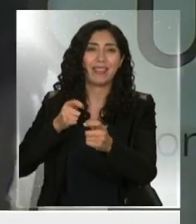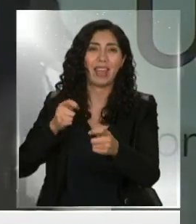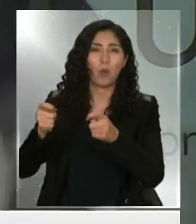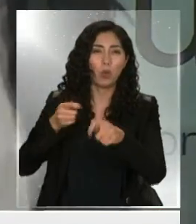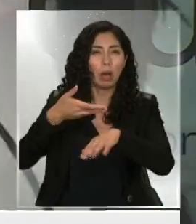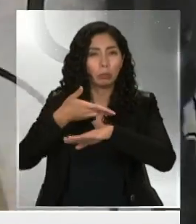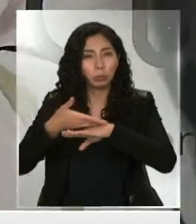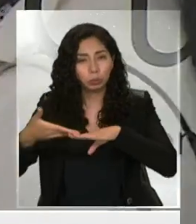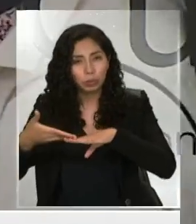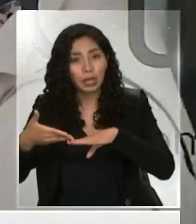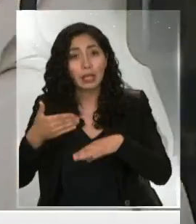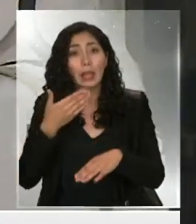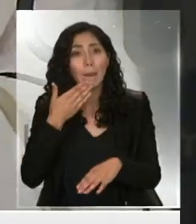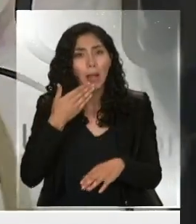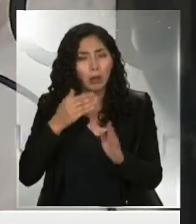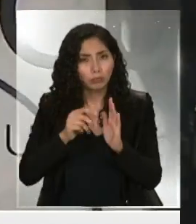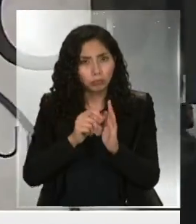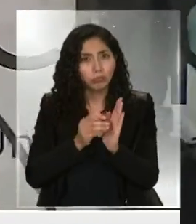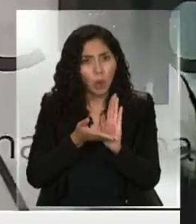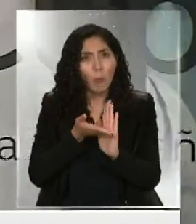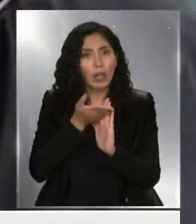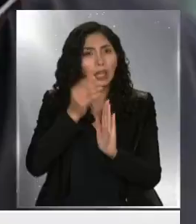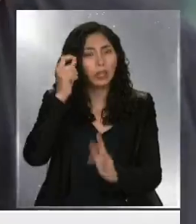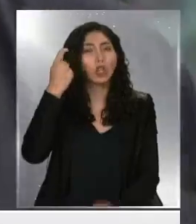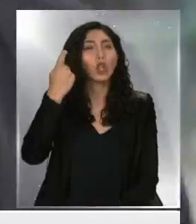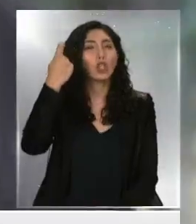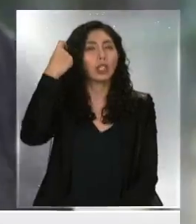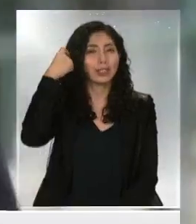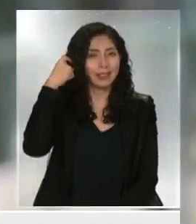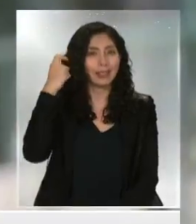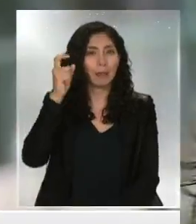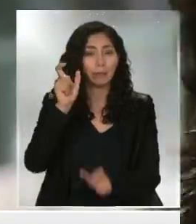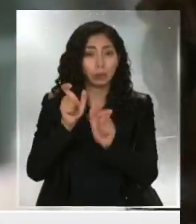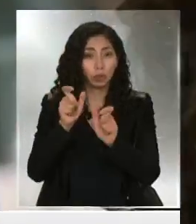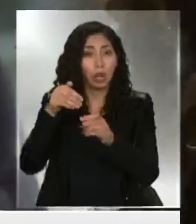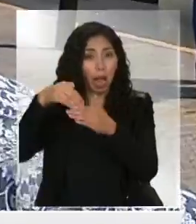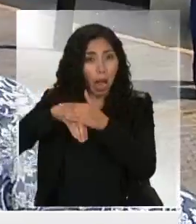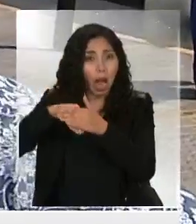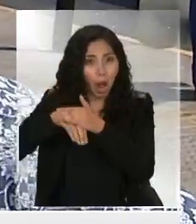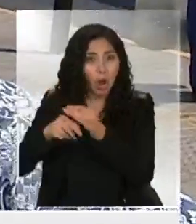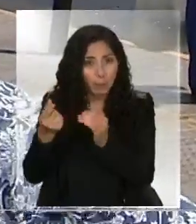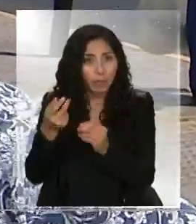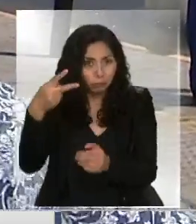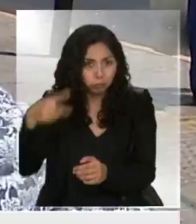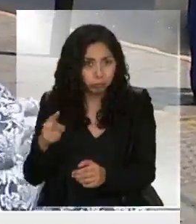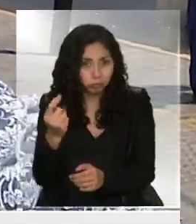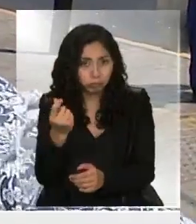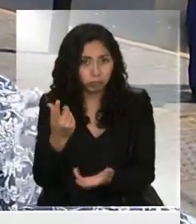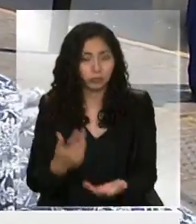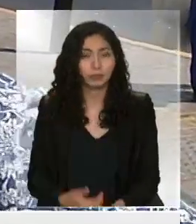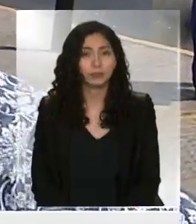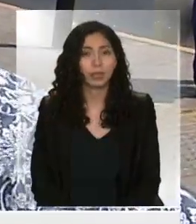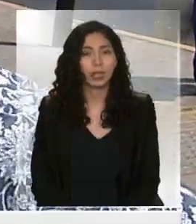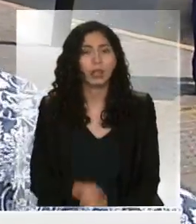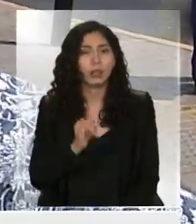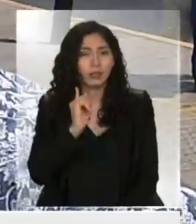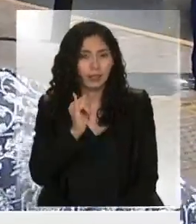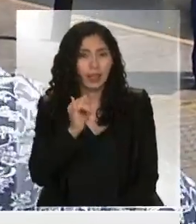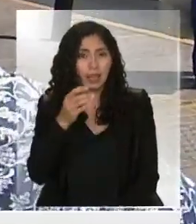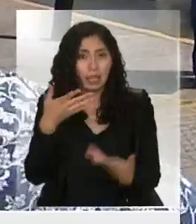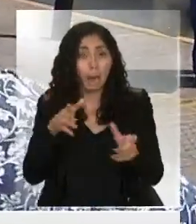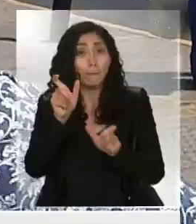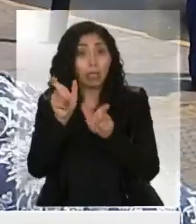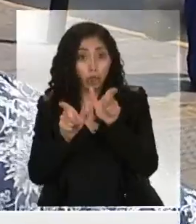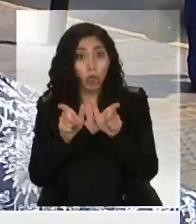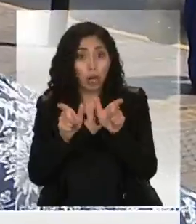Además, aumentó la conciencia de que los ahorros son de los cotizantes. Que reactivó, claro, porque la gente ya salió a comprar, a